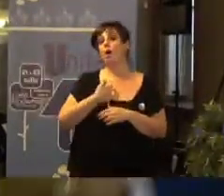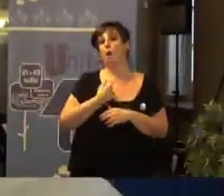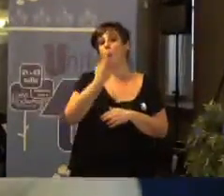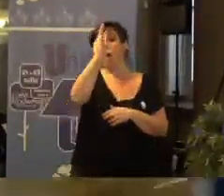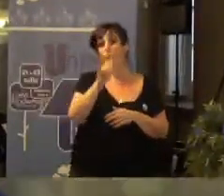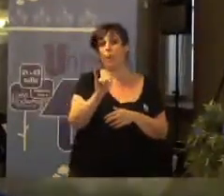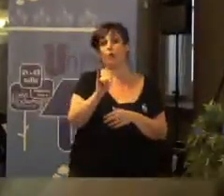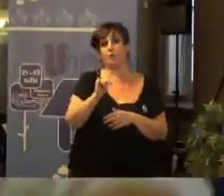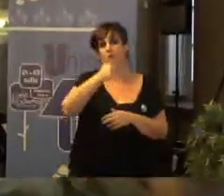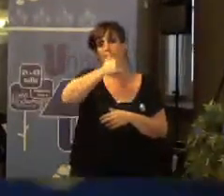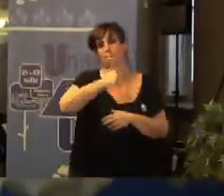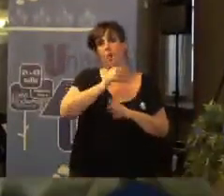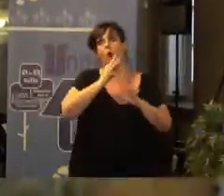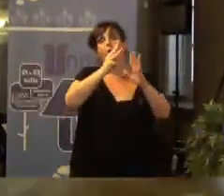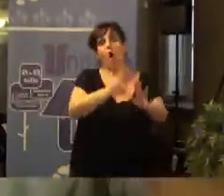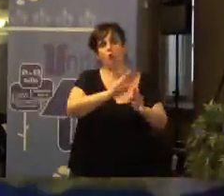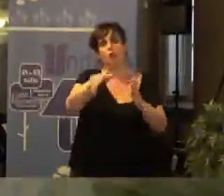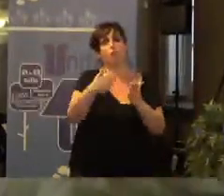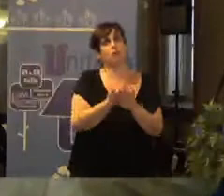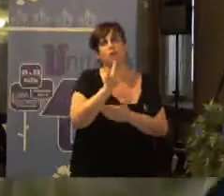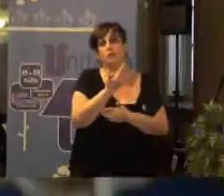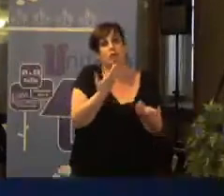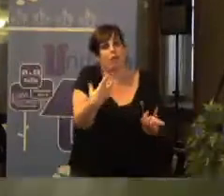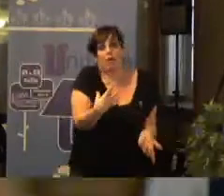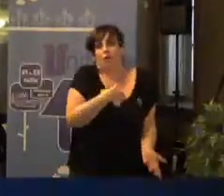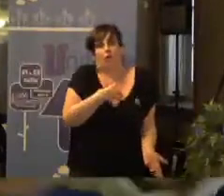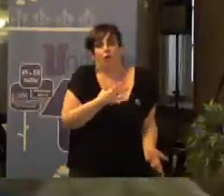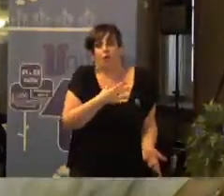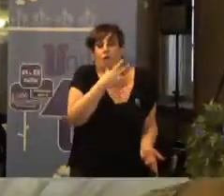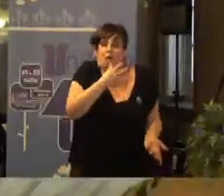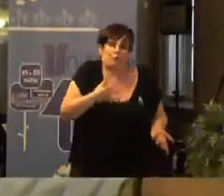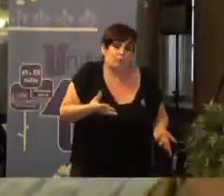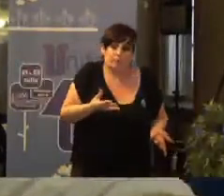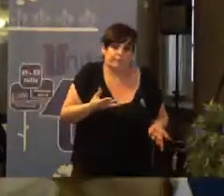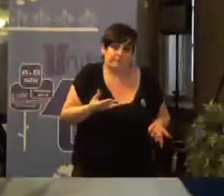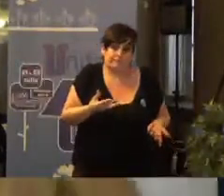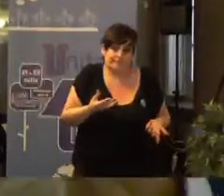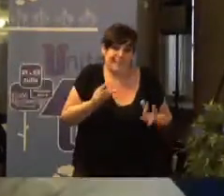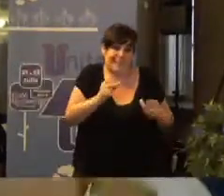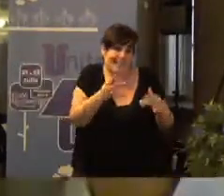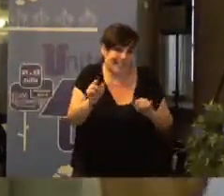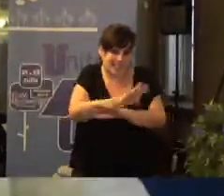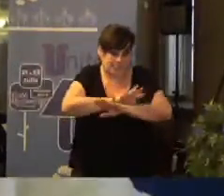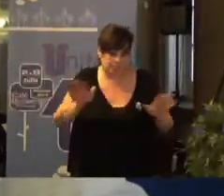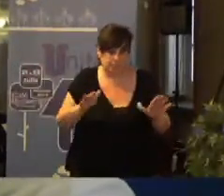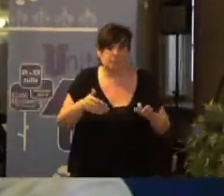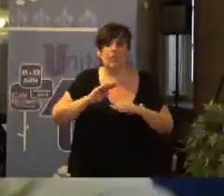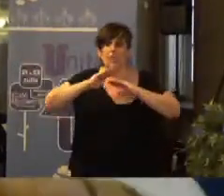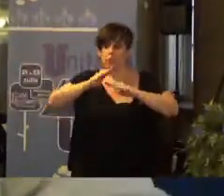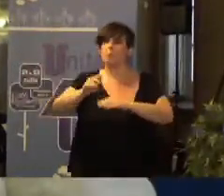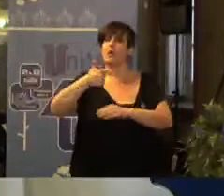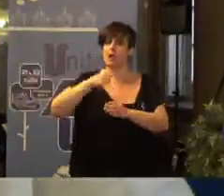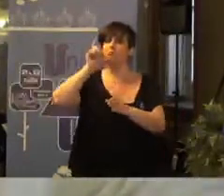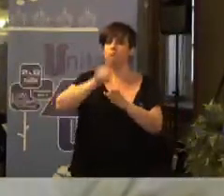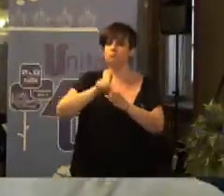ver se era recuperable un proxecto común, hasta que me convencí de que non había maneira, porque que non ninguén voten en farrapo de gaitas. E en Marea, sigo estando en Marea,